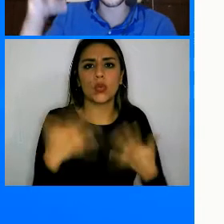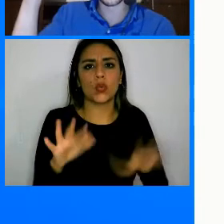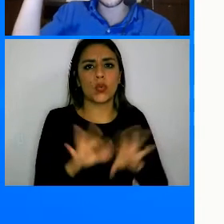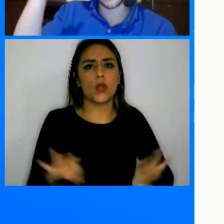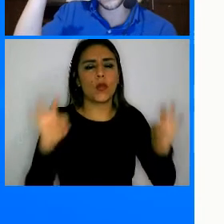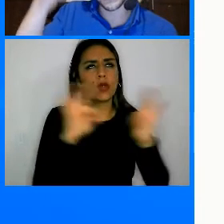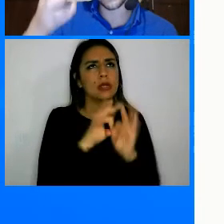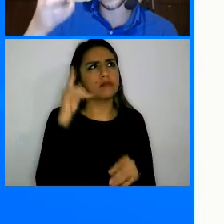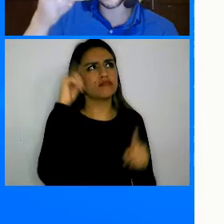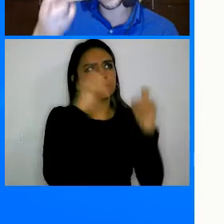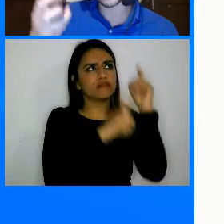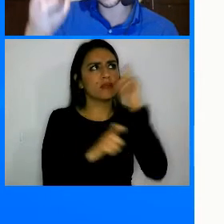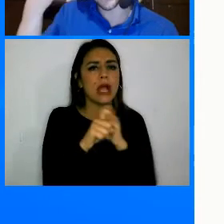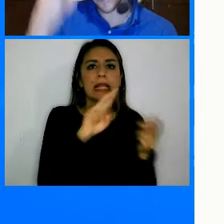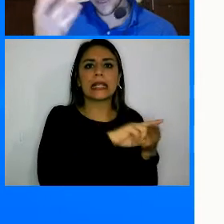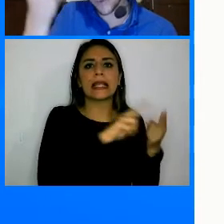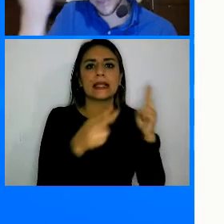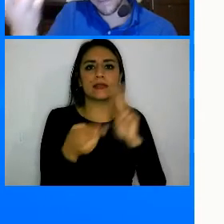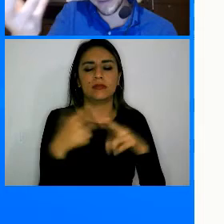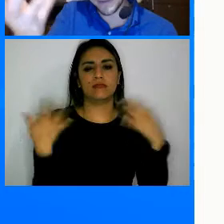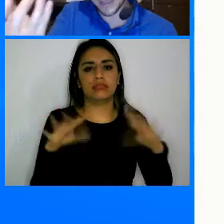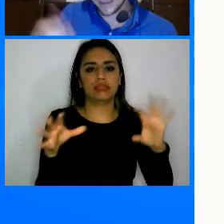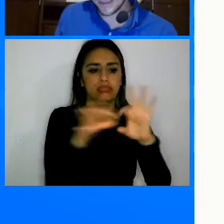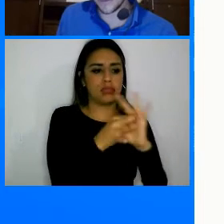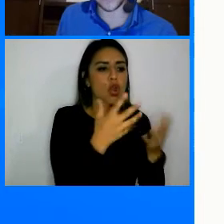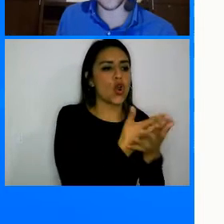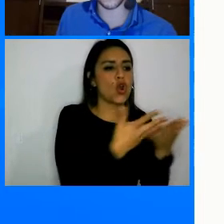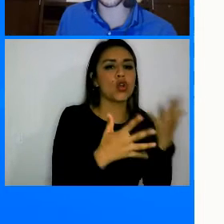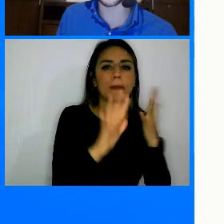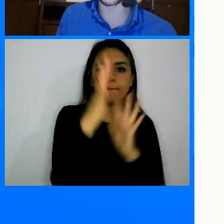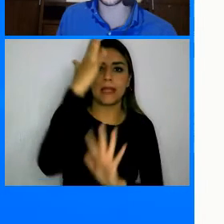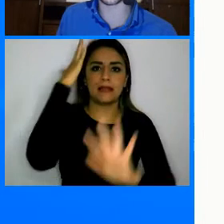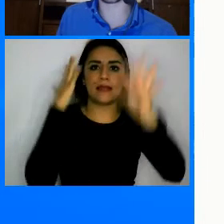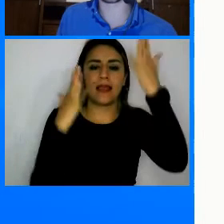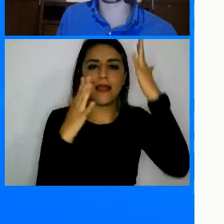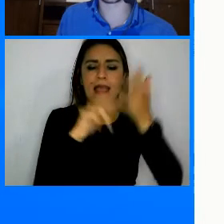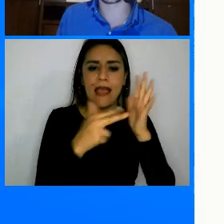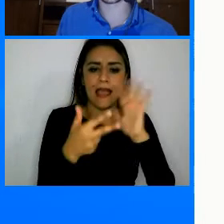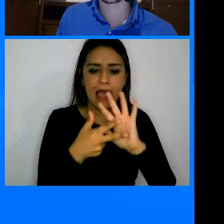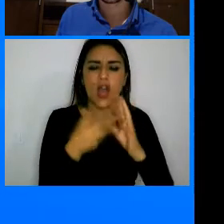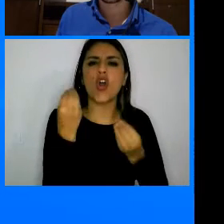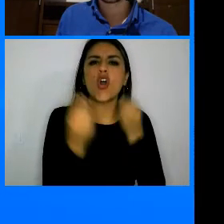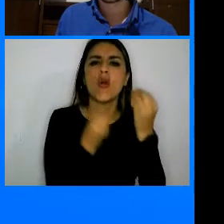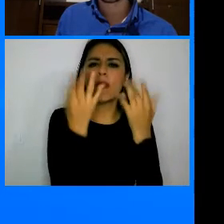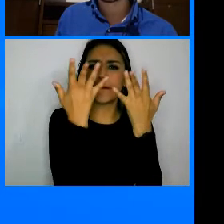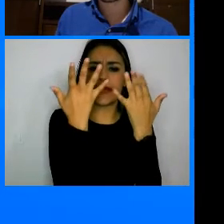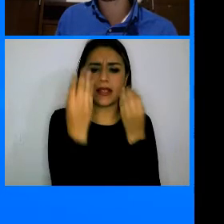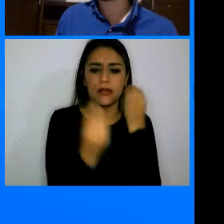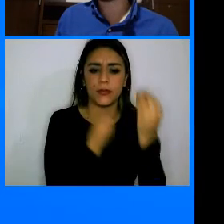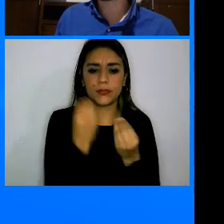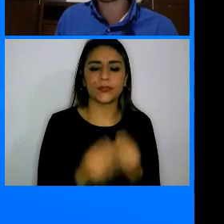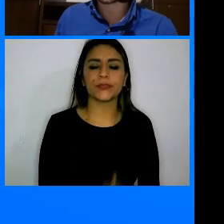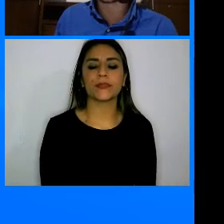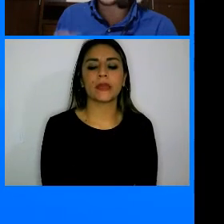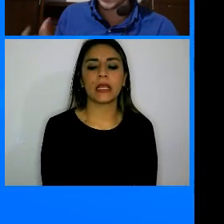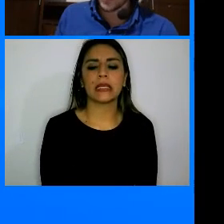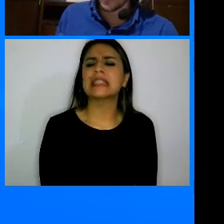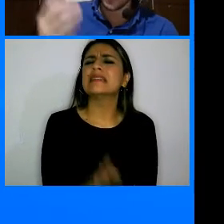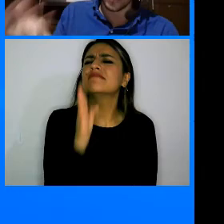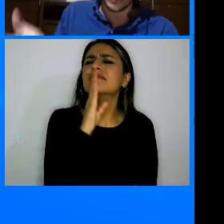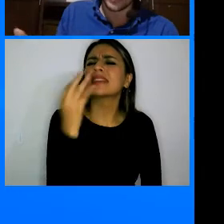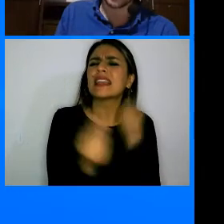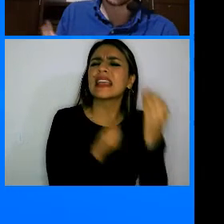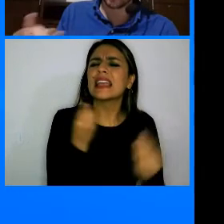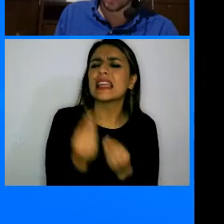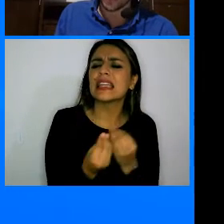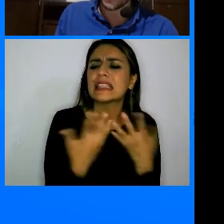Hay una relación estrecha entre el objeto y el paisaje, el sitio en que fue manufacturada. ¿Para quiénes hicieron estas piezas? Entonces